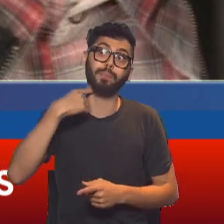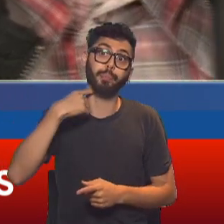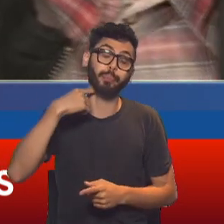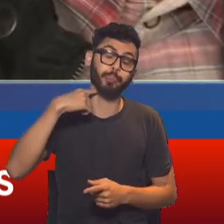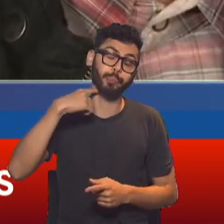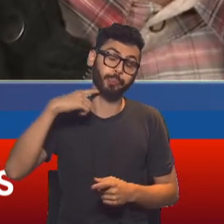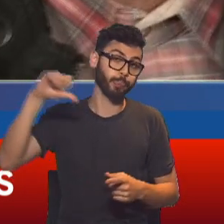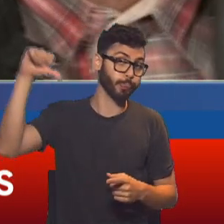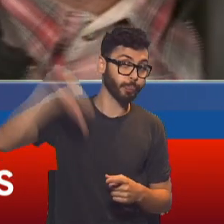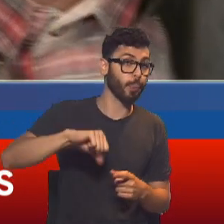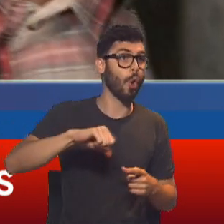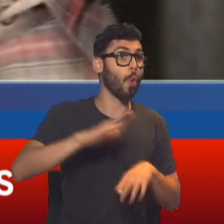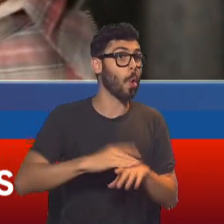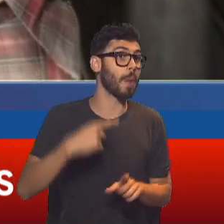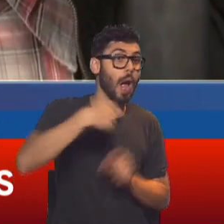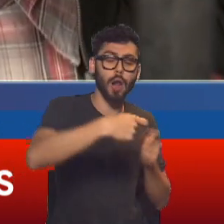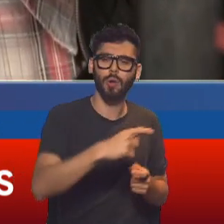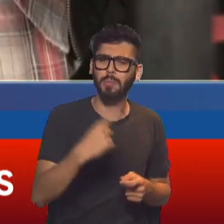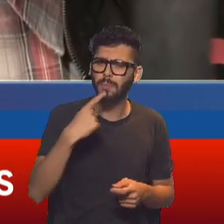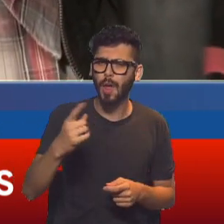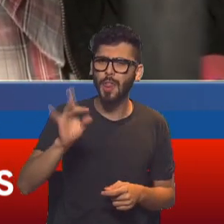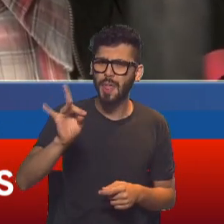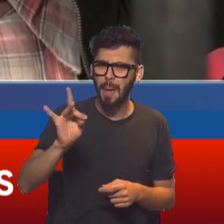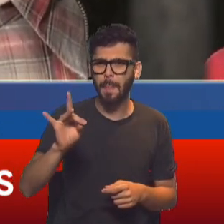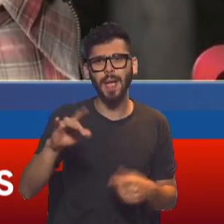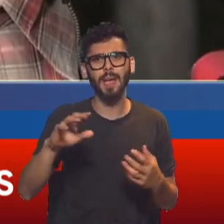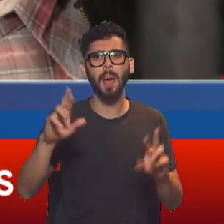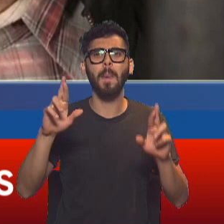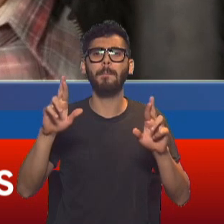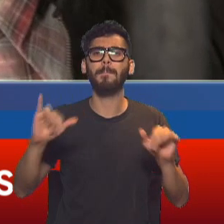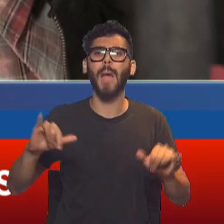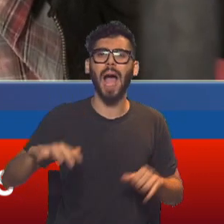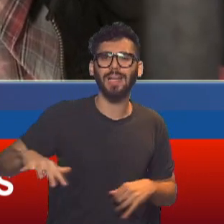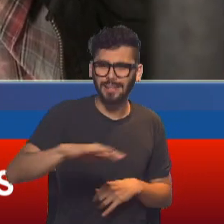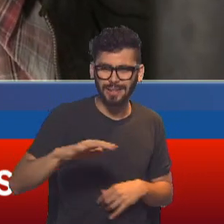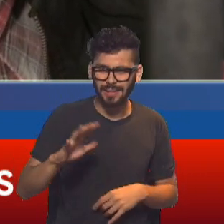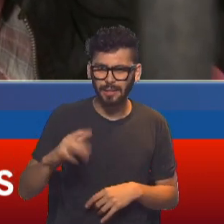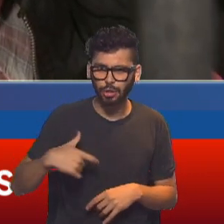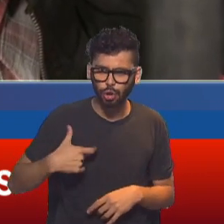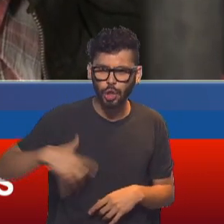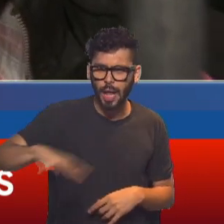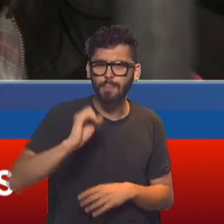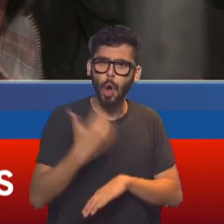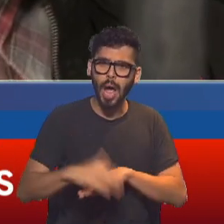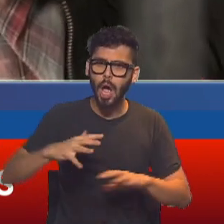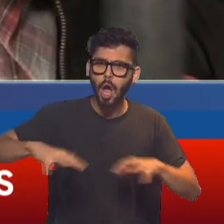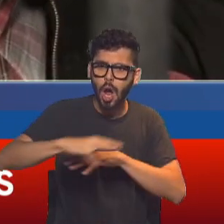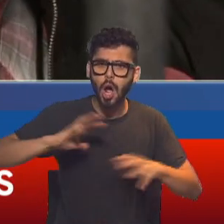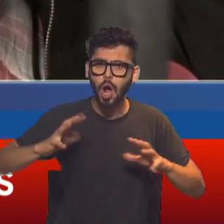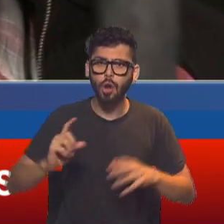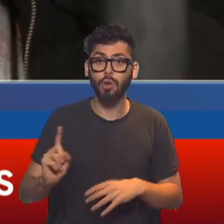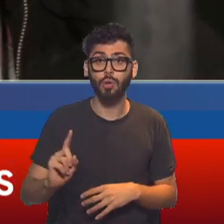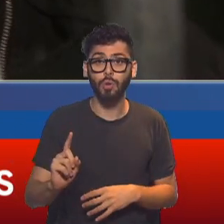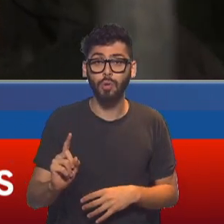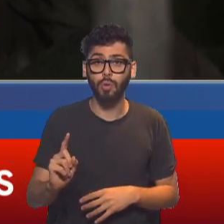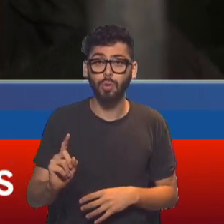está garantizada la paz social en diciembre? Se sabe que es un mes caliente, difícil. ¿Está garantizada la paz social sobre todo en las calles? Se está